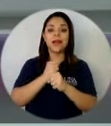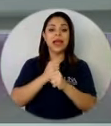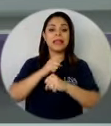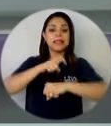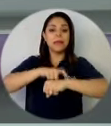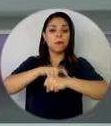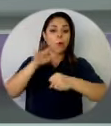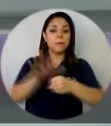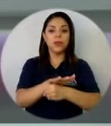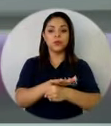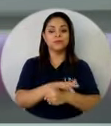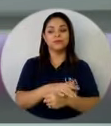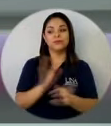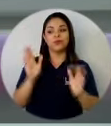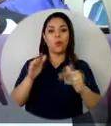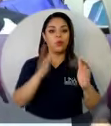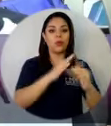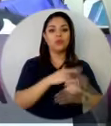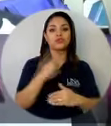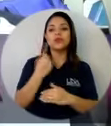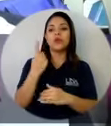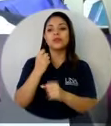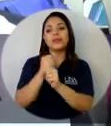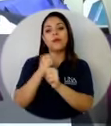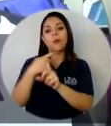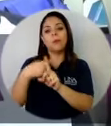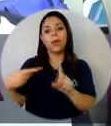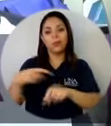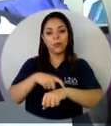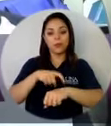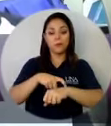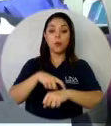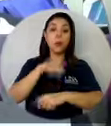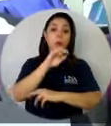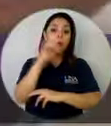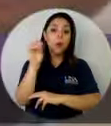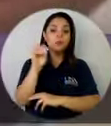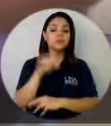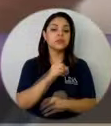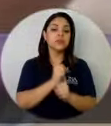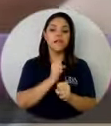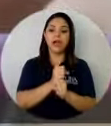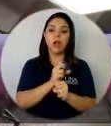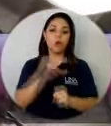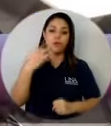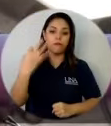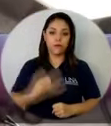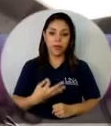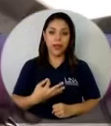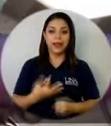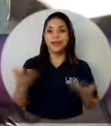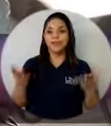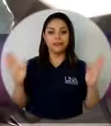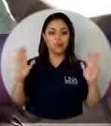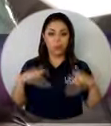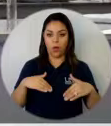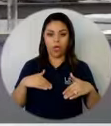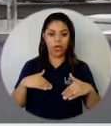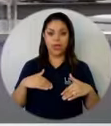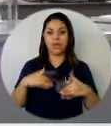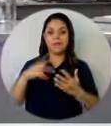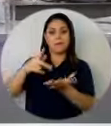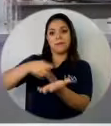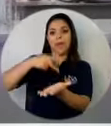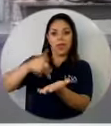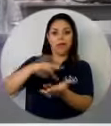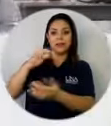medio tiempo. O empleos informales, que son aquellos que no les respetan los derechos laborales, las garantías laborales, no